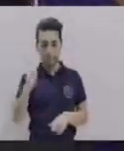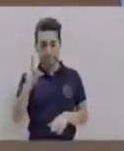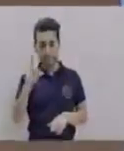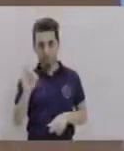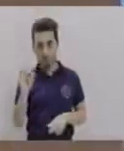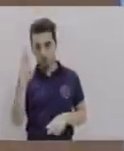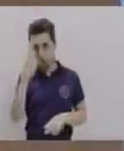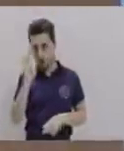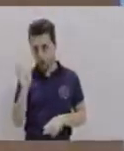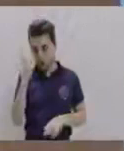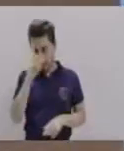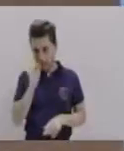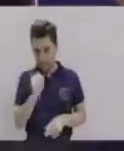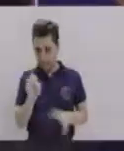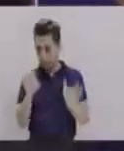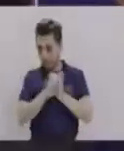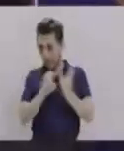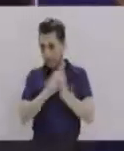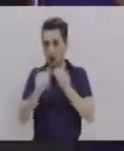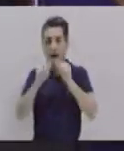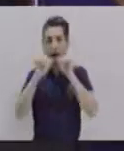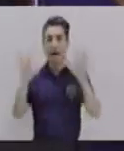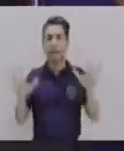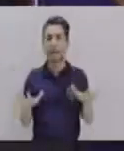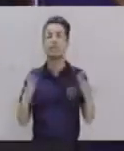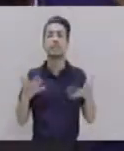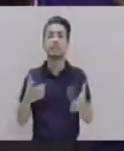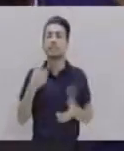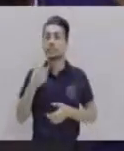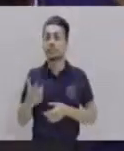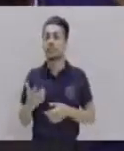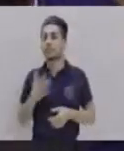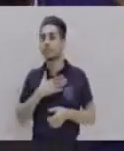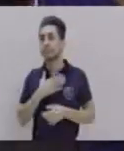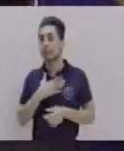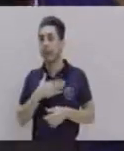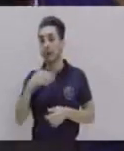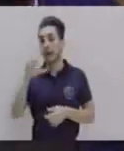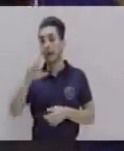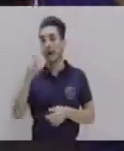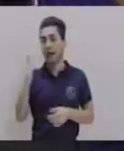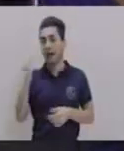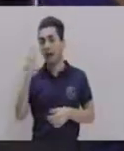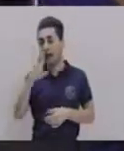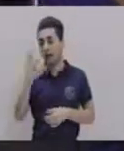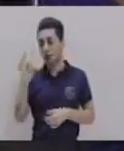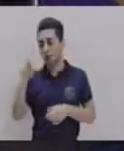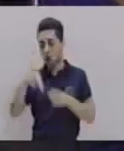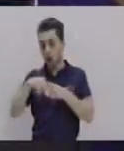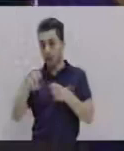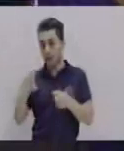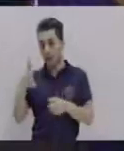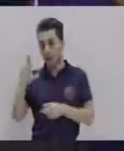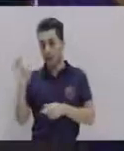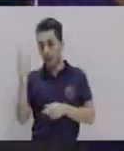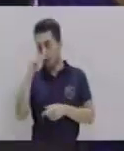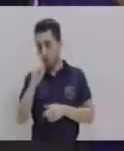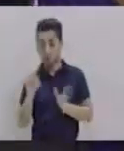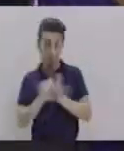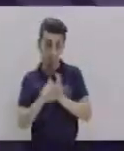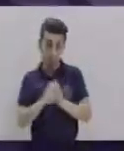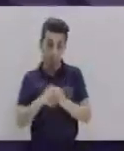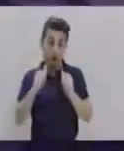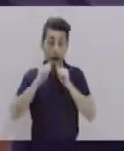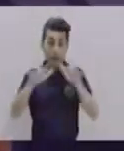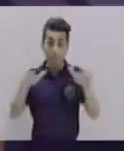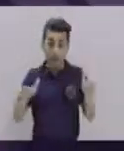animales que en este caso nosotros conocemos como carroñeros. Cuando uno de estos animales muere, ¿qué